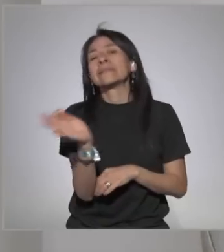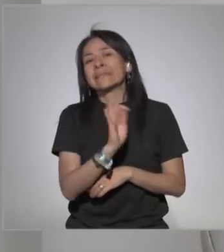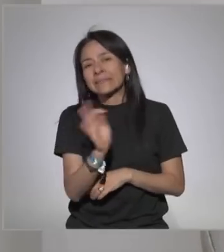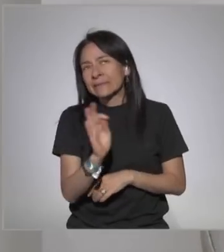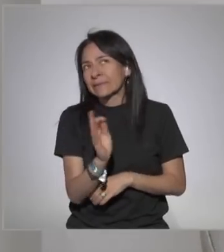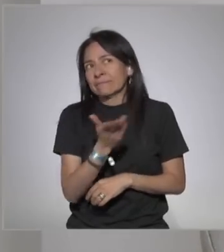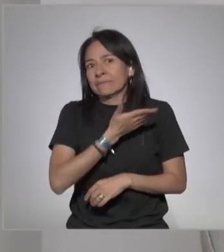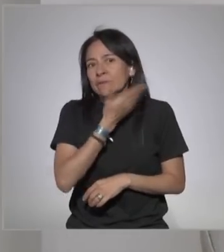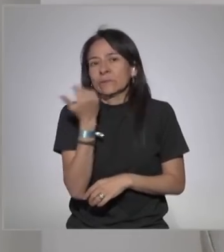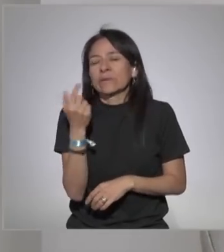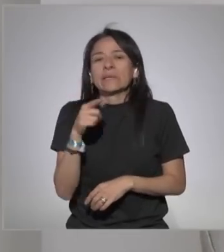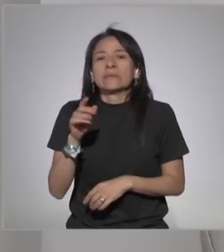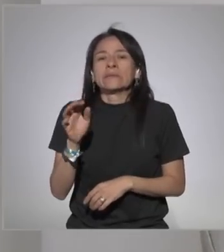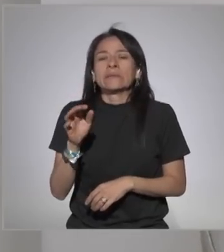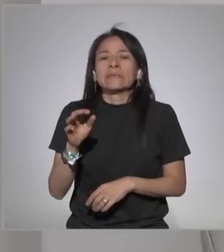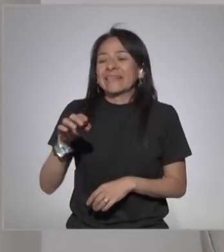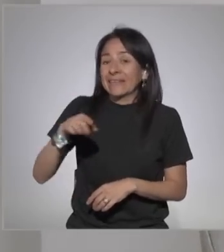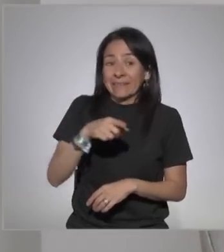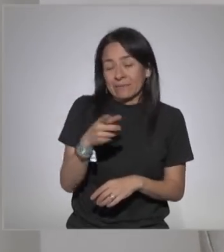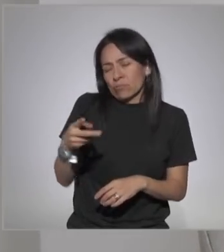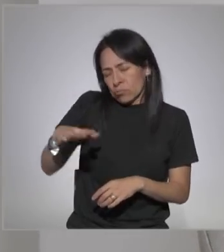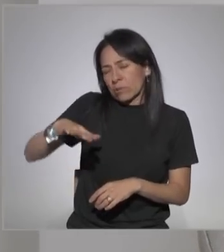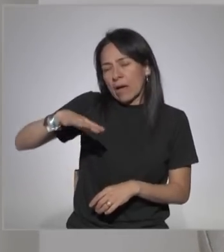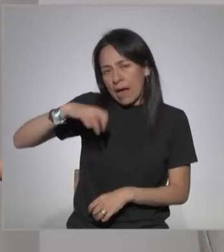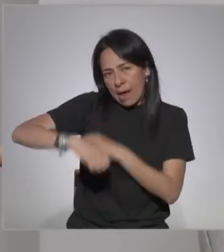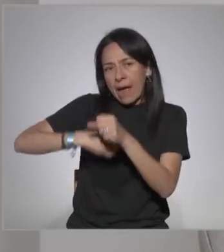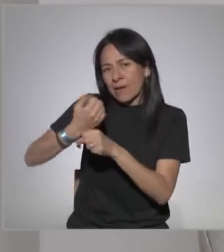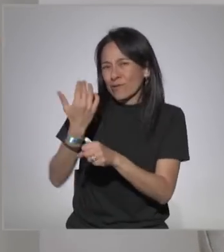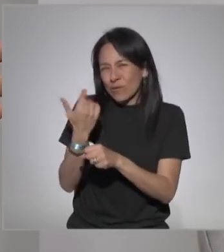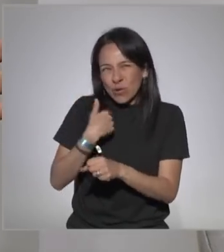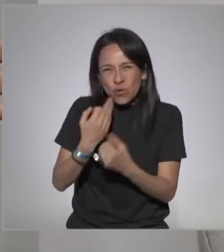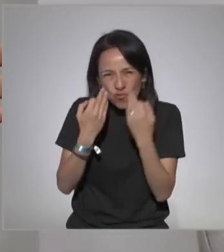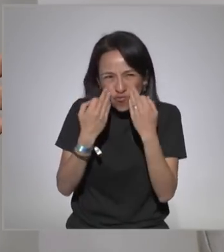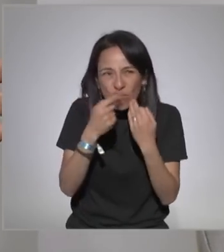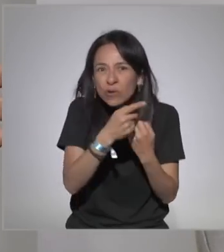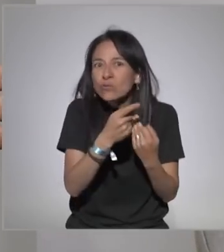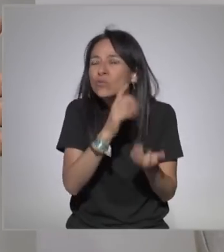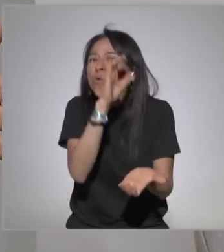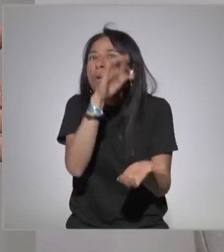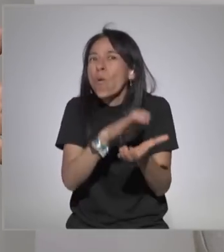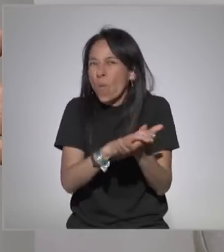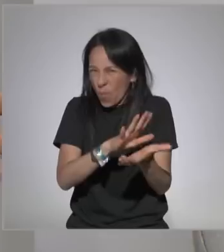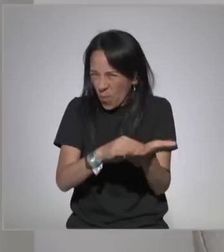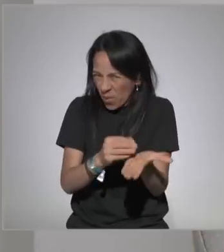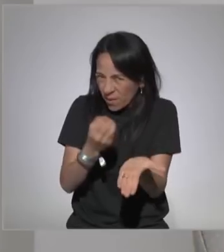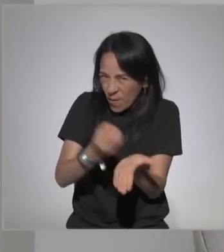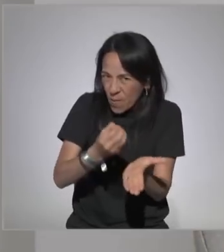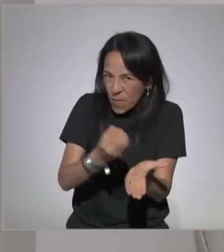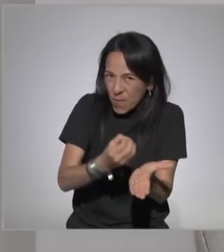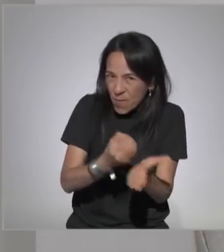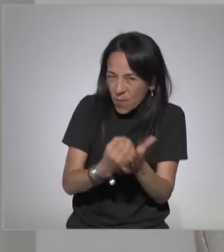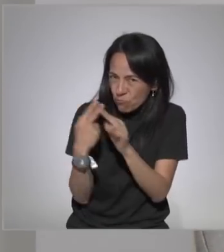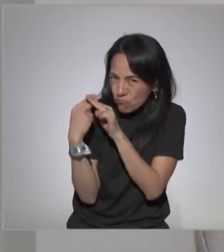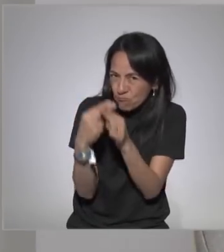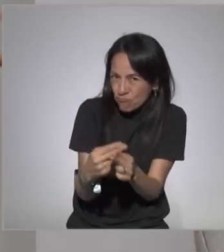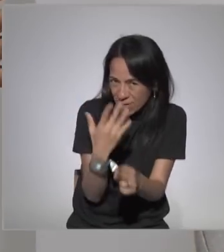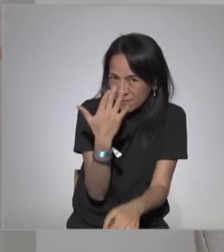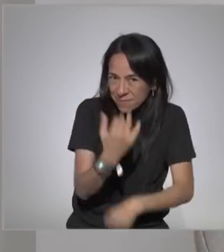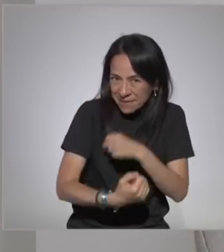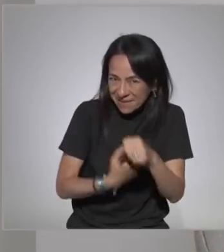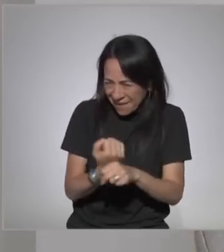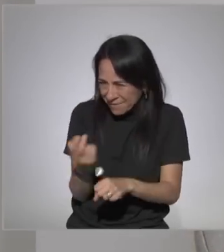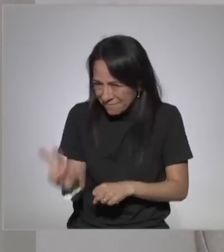no sé, a cumplir 50 años, conozco un testimonio de alguien que le estaban celebrando las bodas, creo que son de oro, creo. Okay, y ya después de